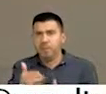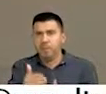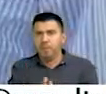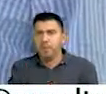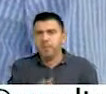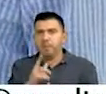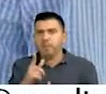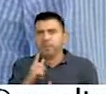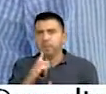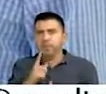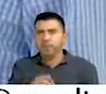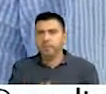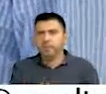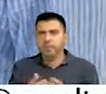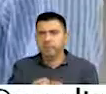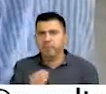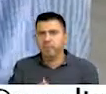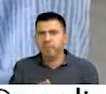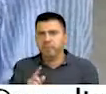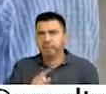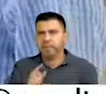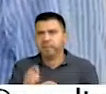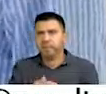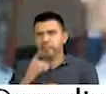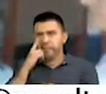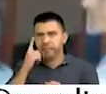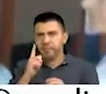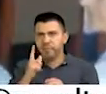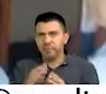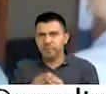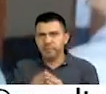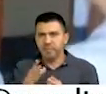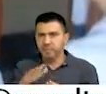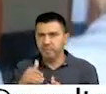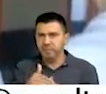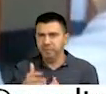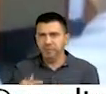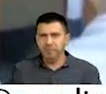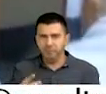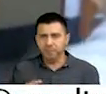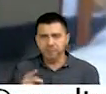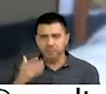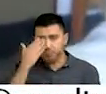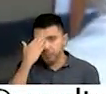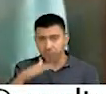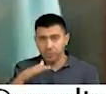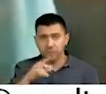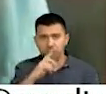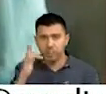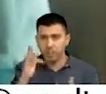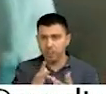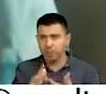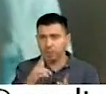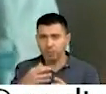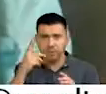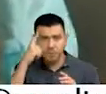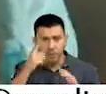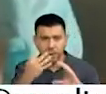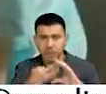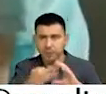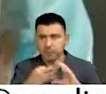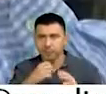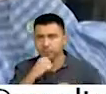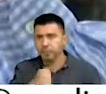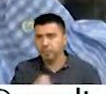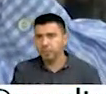rápidamente para el diputado la atención que prestan en este momento los centros vida públicos no es la que deben ofrecer a los adultos mayores a